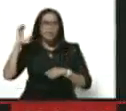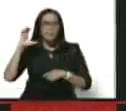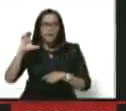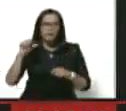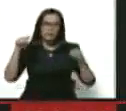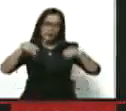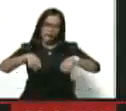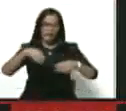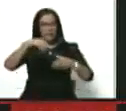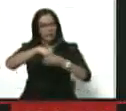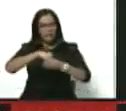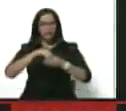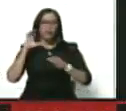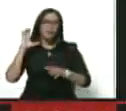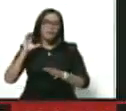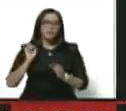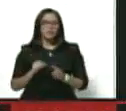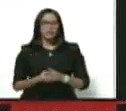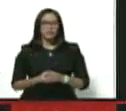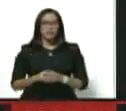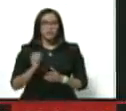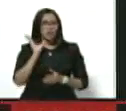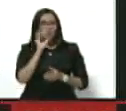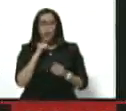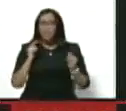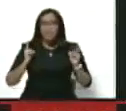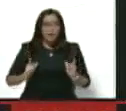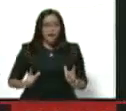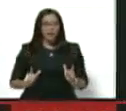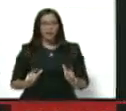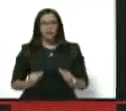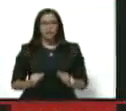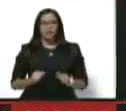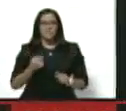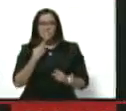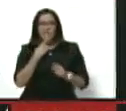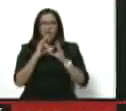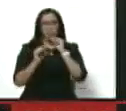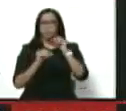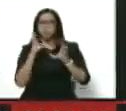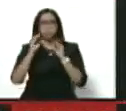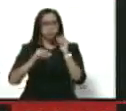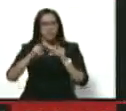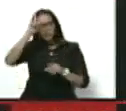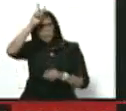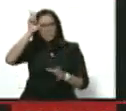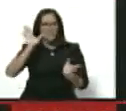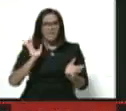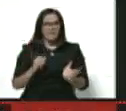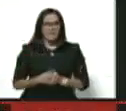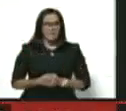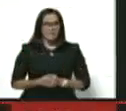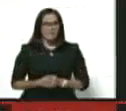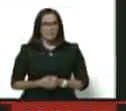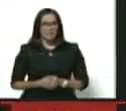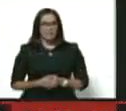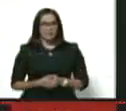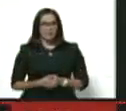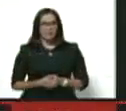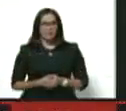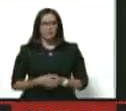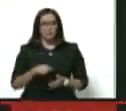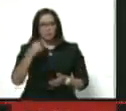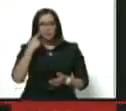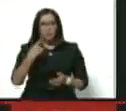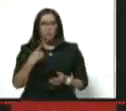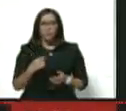adentro, que no descansan de decir sus estupideces, estilidades. Tú viste, no, te